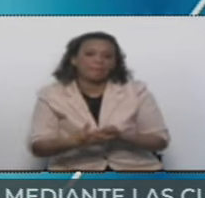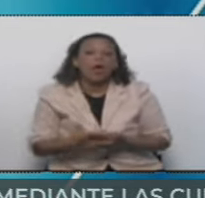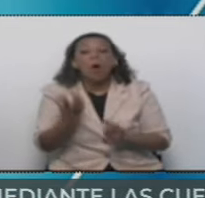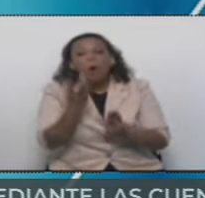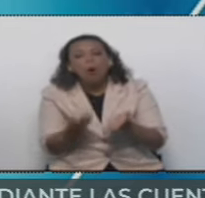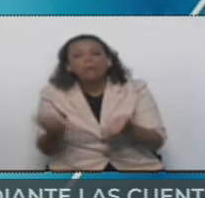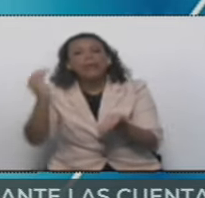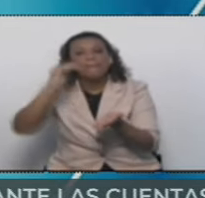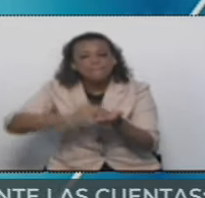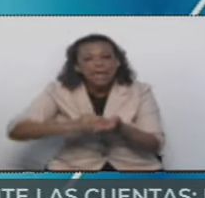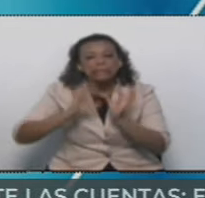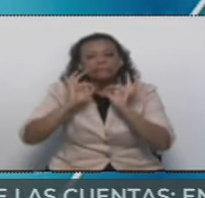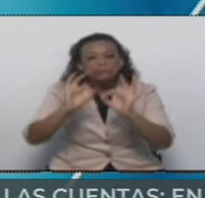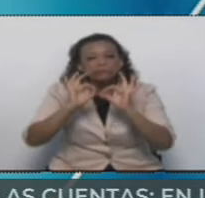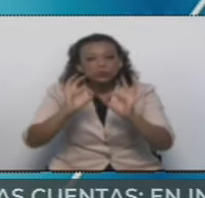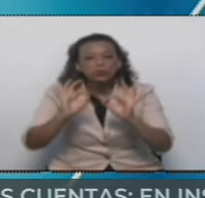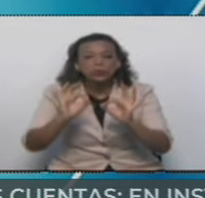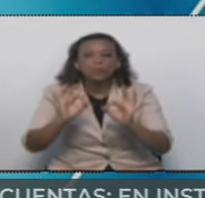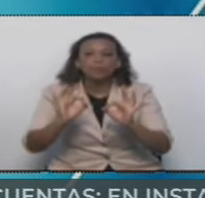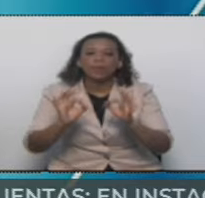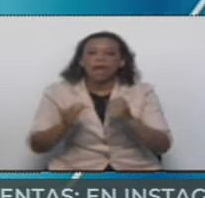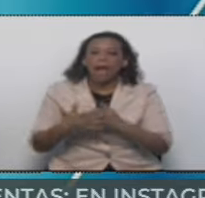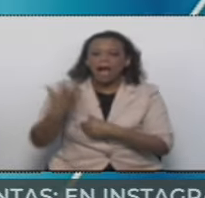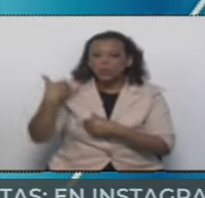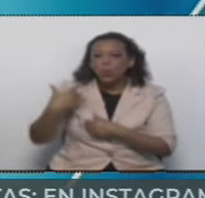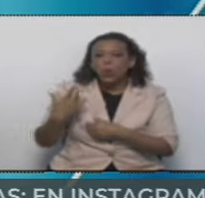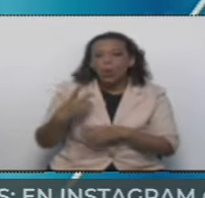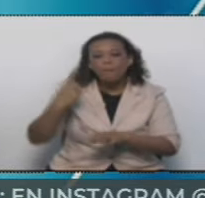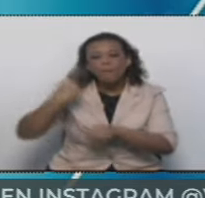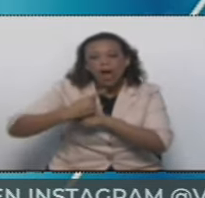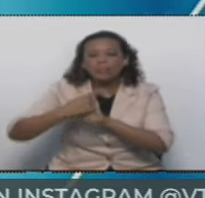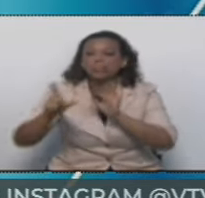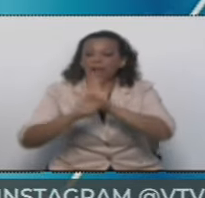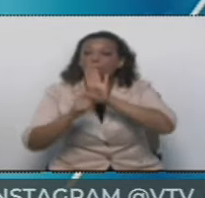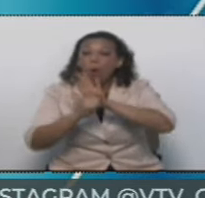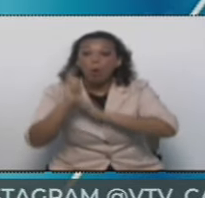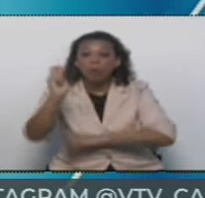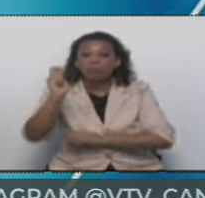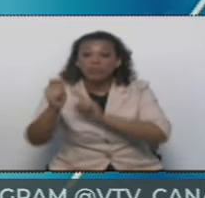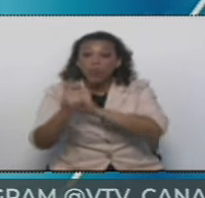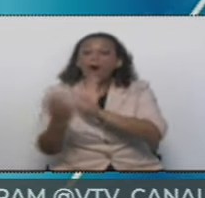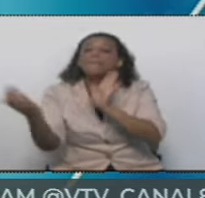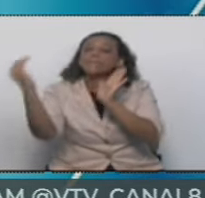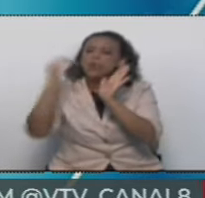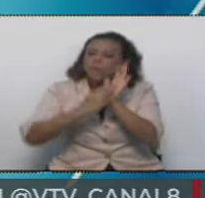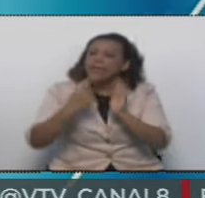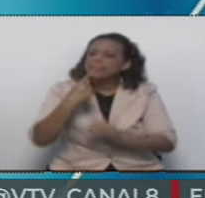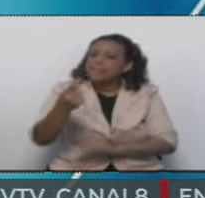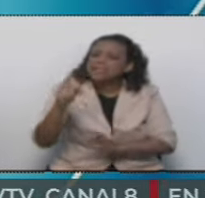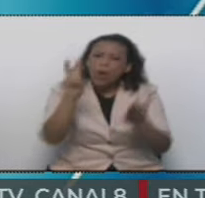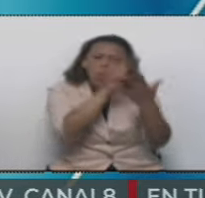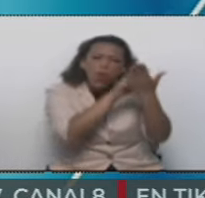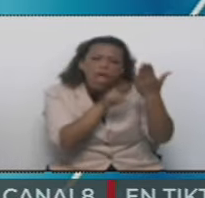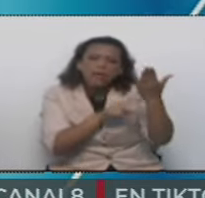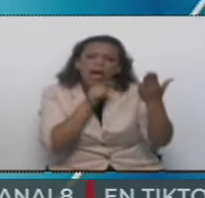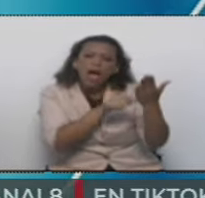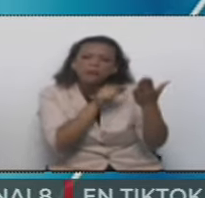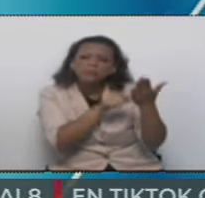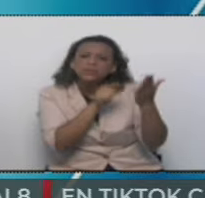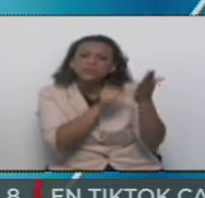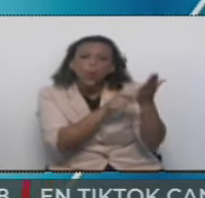volver, efectivamente, como lo decía usted, a lo que marca la Constitución. Volver a un poder obedencial